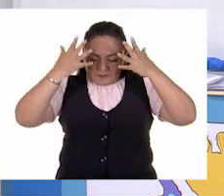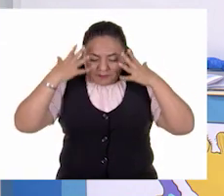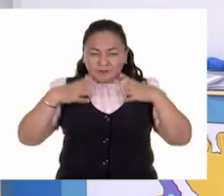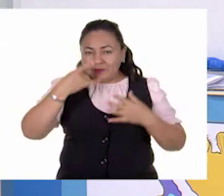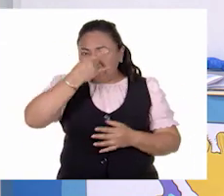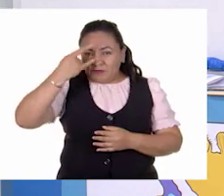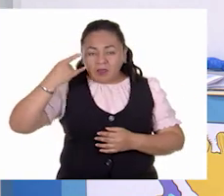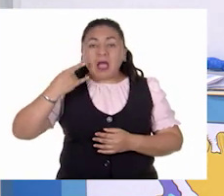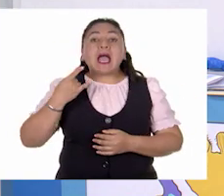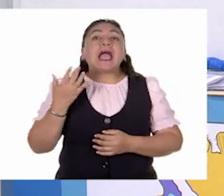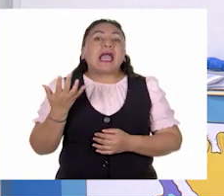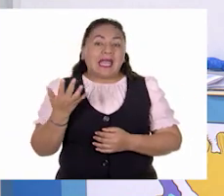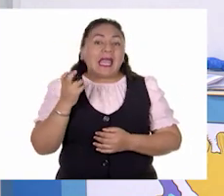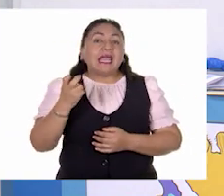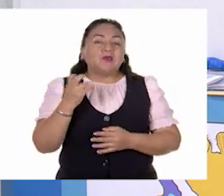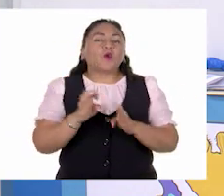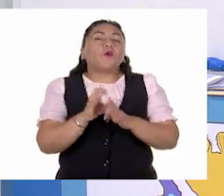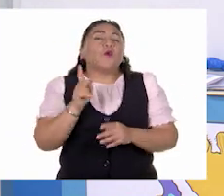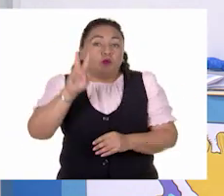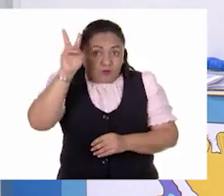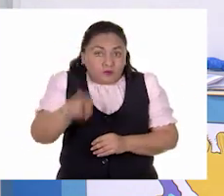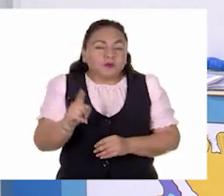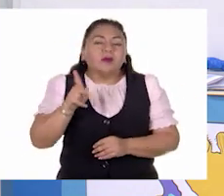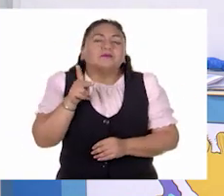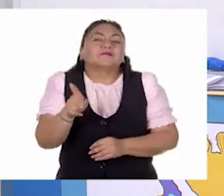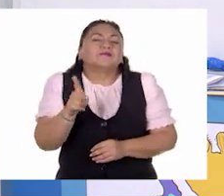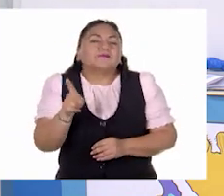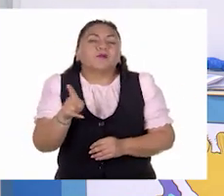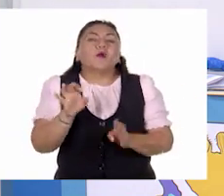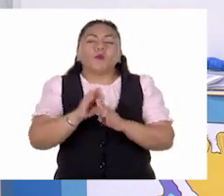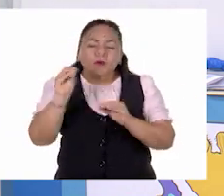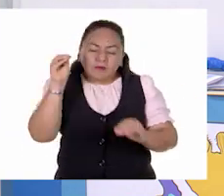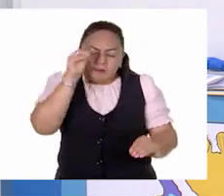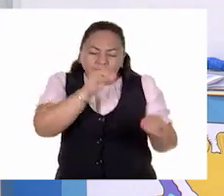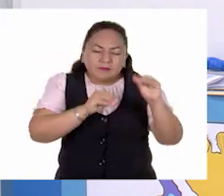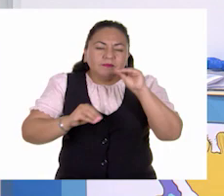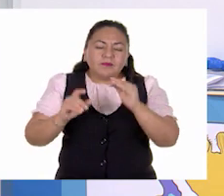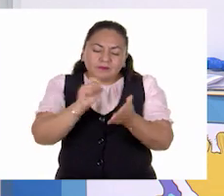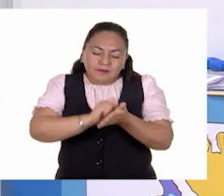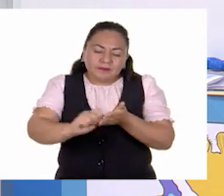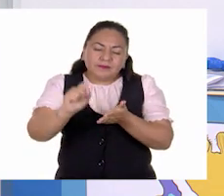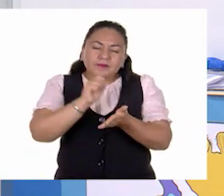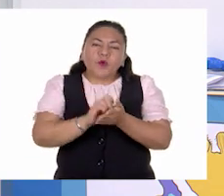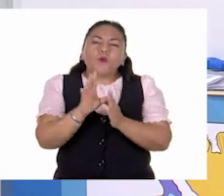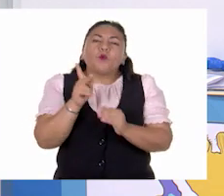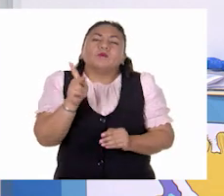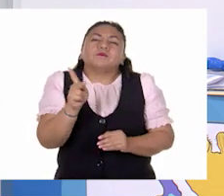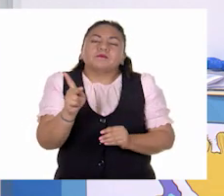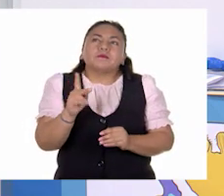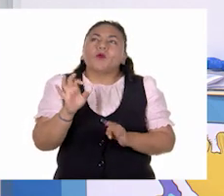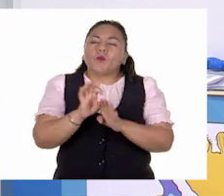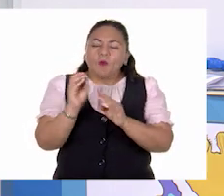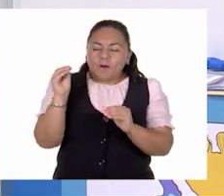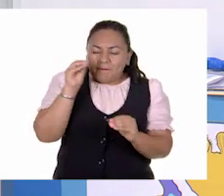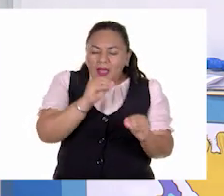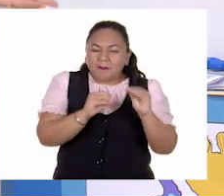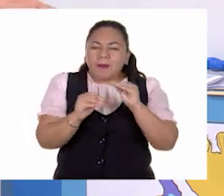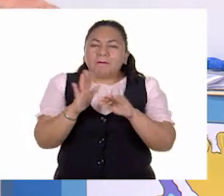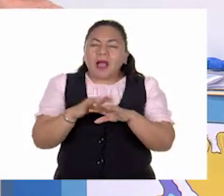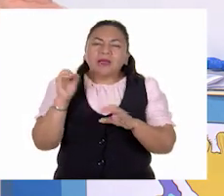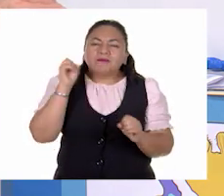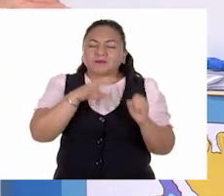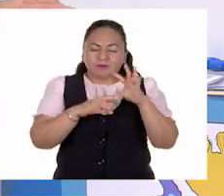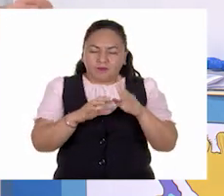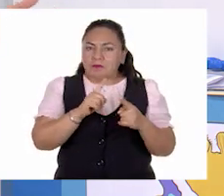las palabras, para que digan otra cosa, los poetas lo van disfrazando. ¿Sí me explico? ¿Sí? Bueno, ¿cuál sería